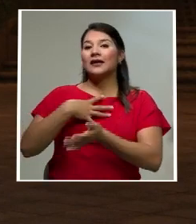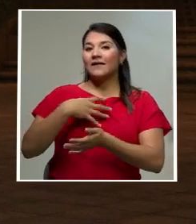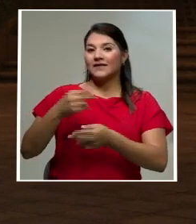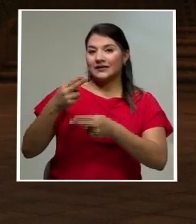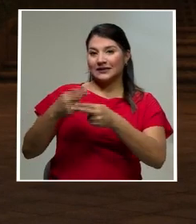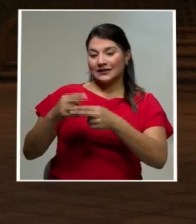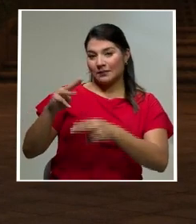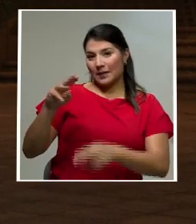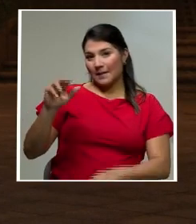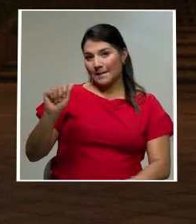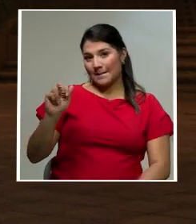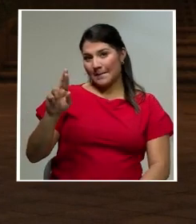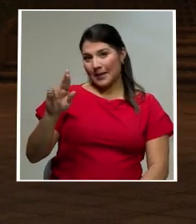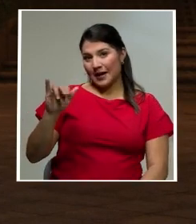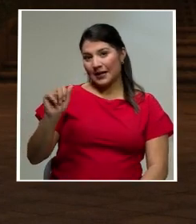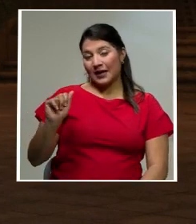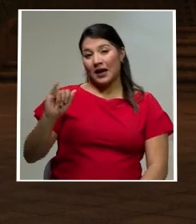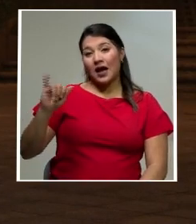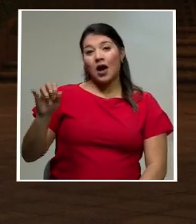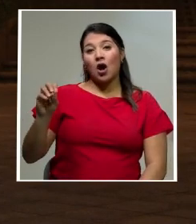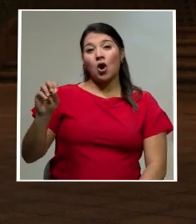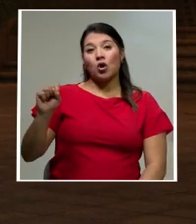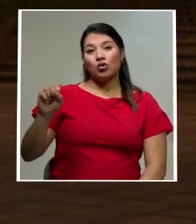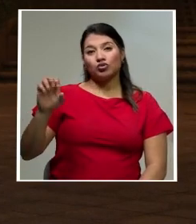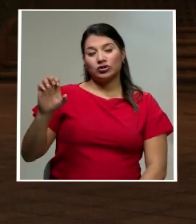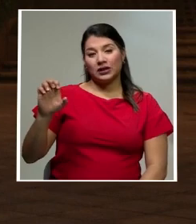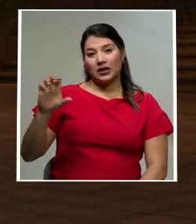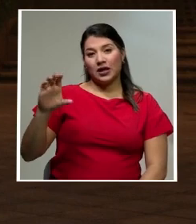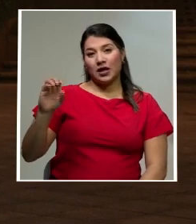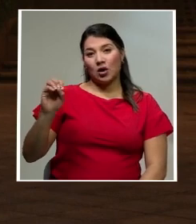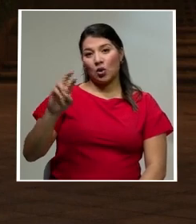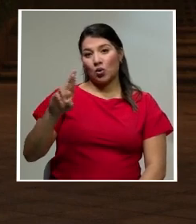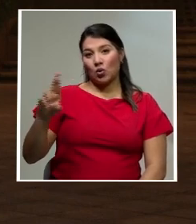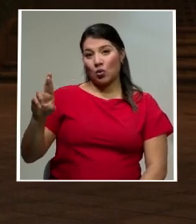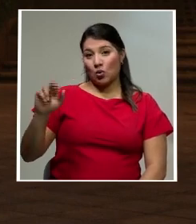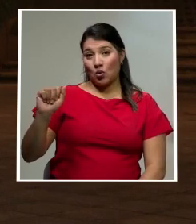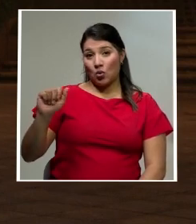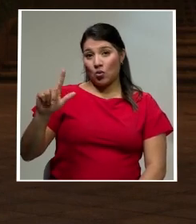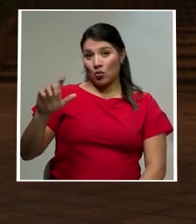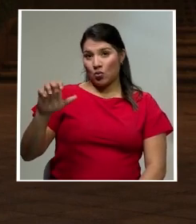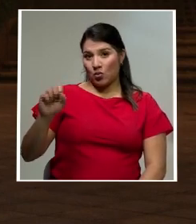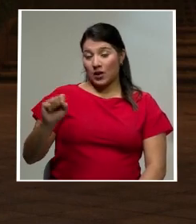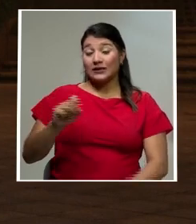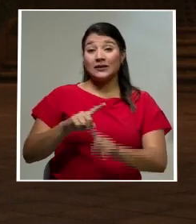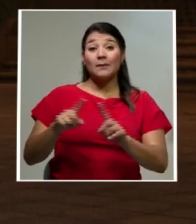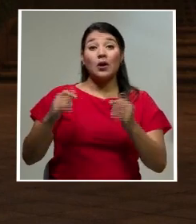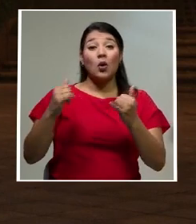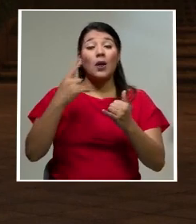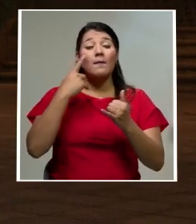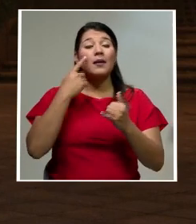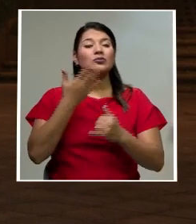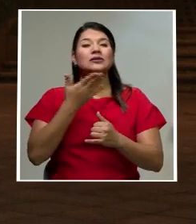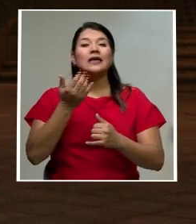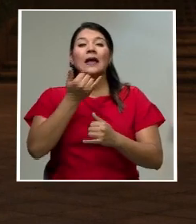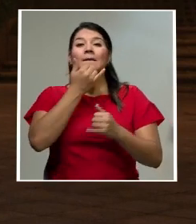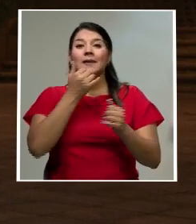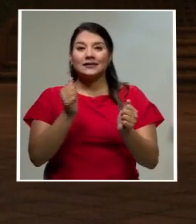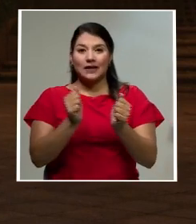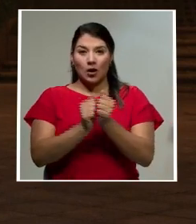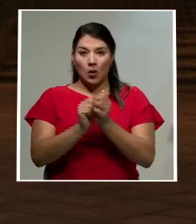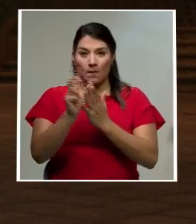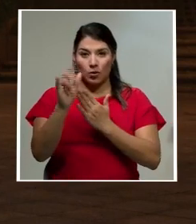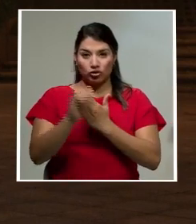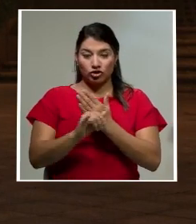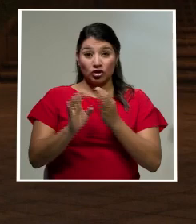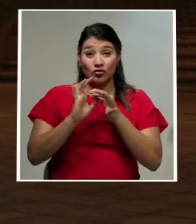ver la siguiente información que pues nos amplía bastante sobre lo que está ocurriendo con este proyecto de explotación